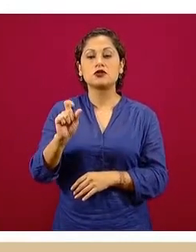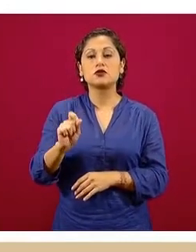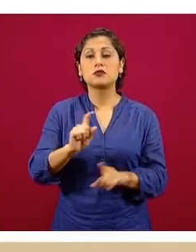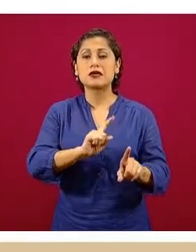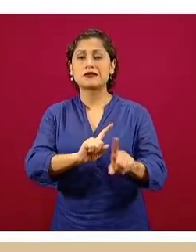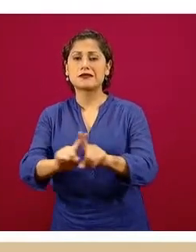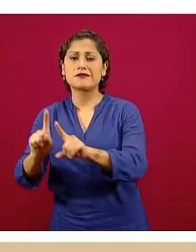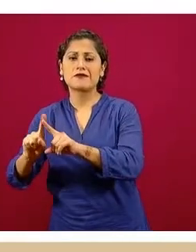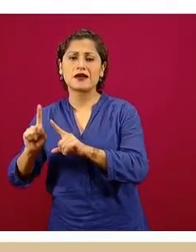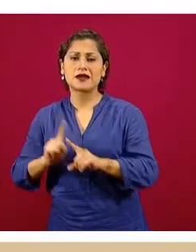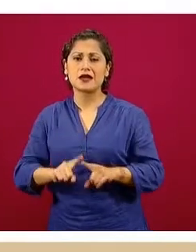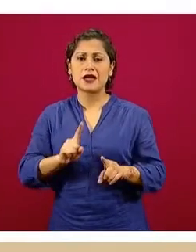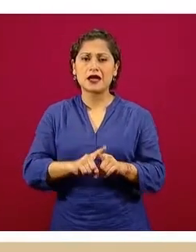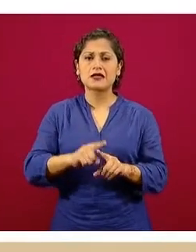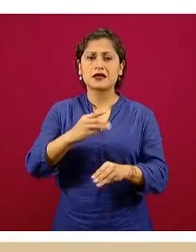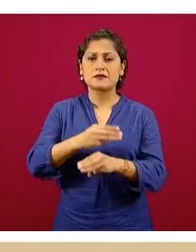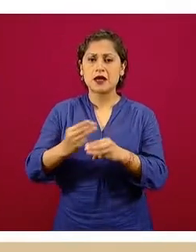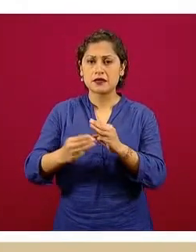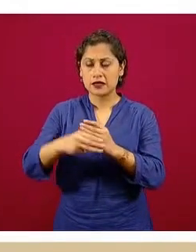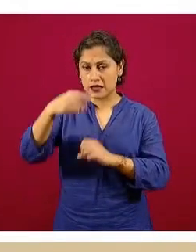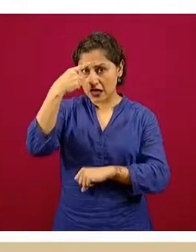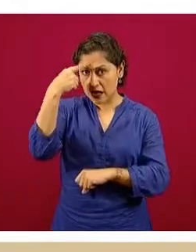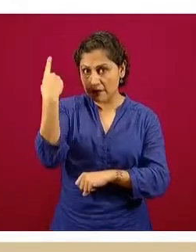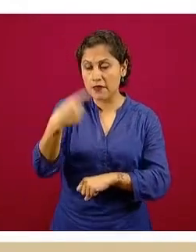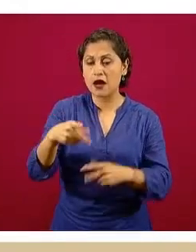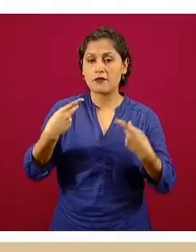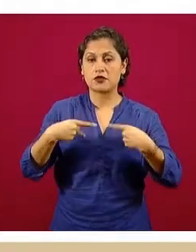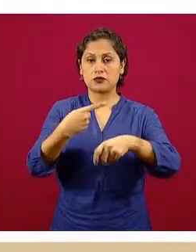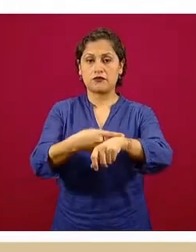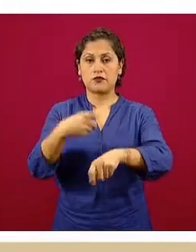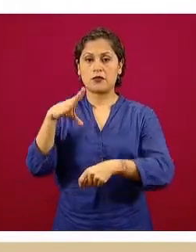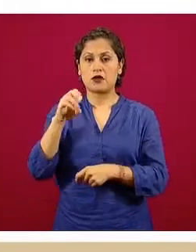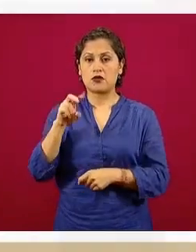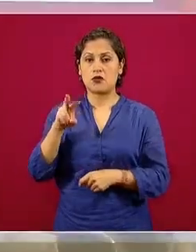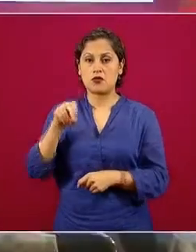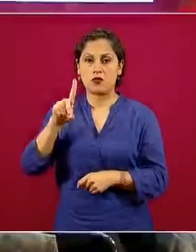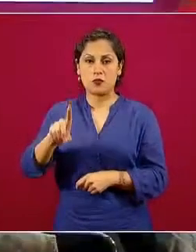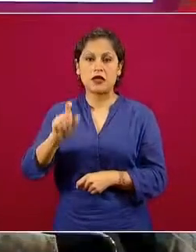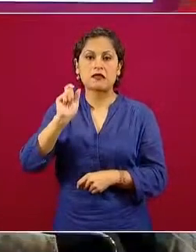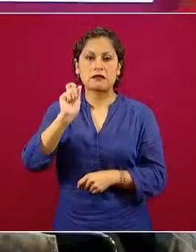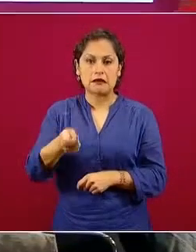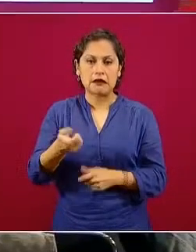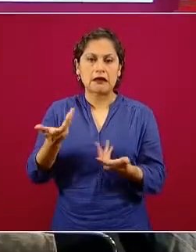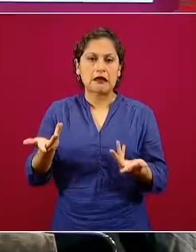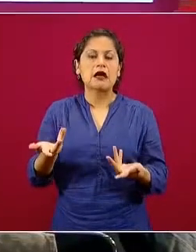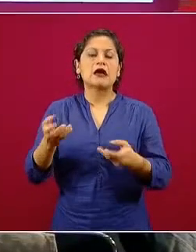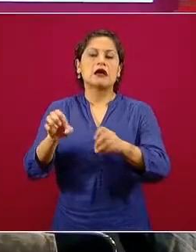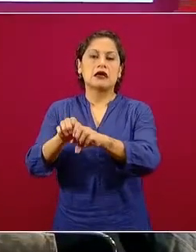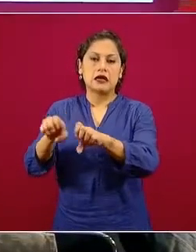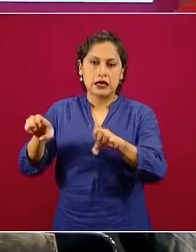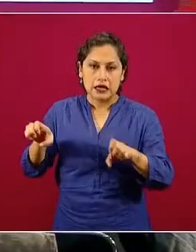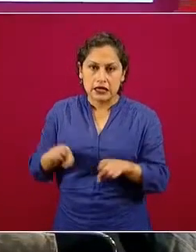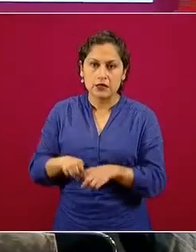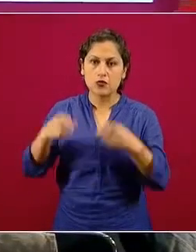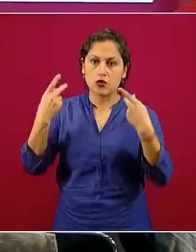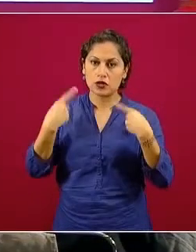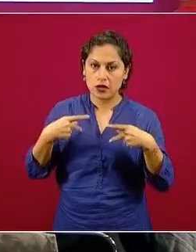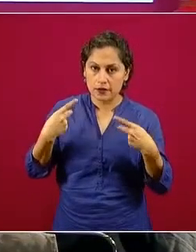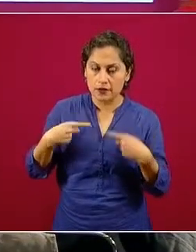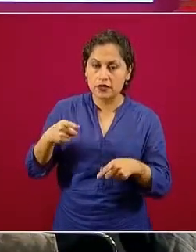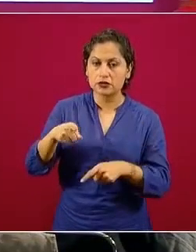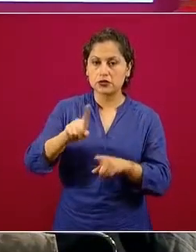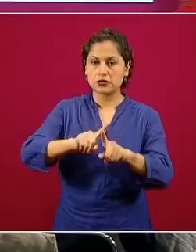cobit son los equipos de personas encabezados por intensivistas urgenciólogos médicos